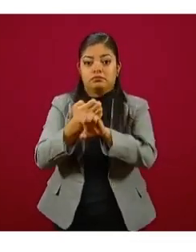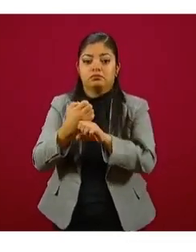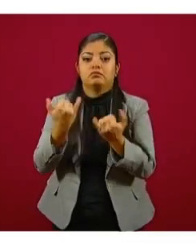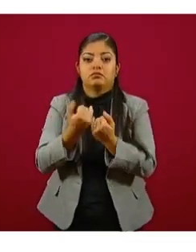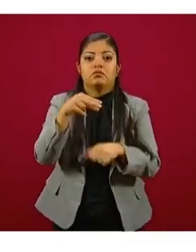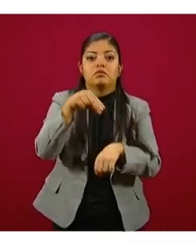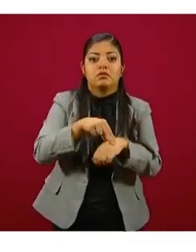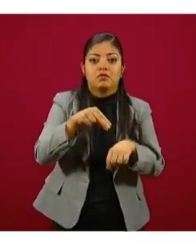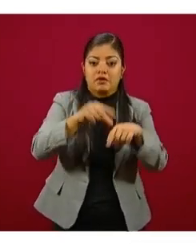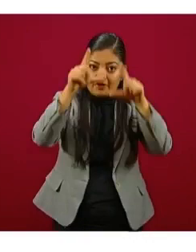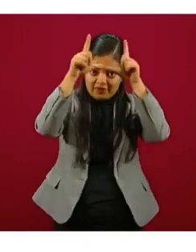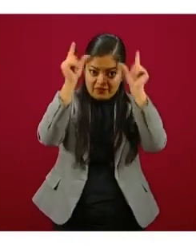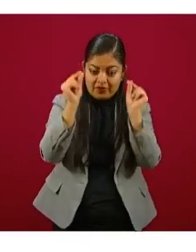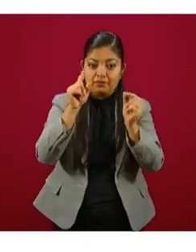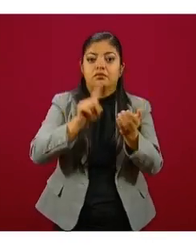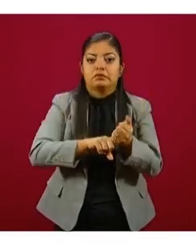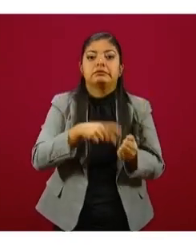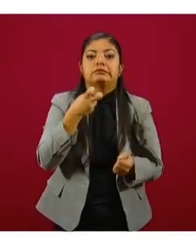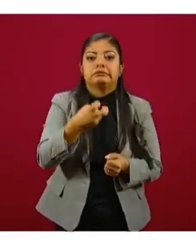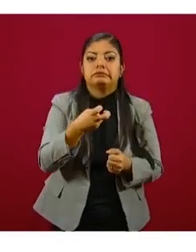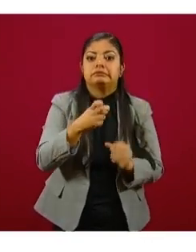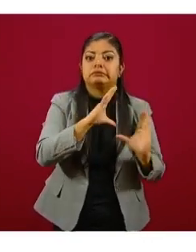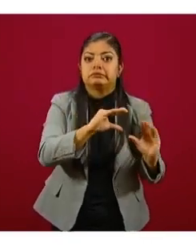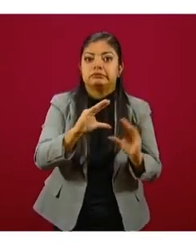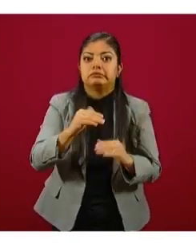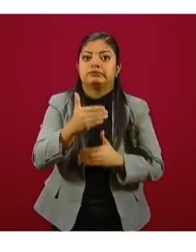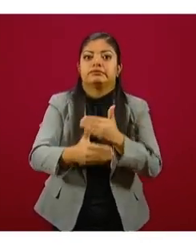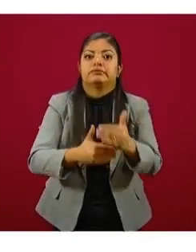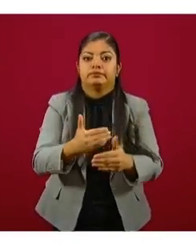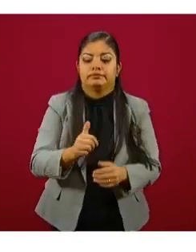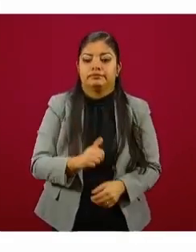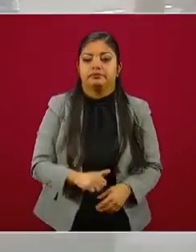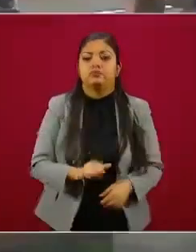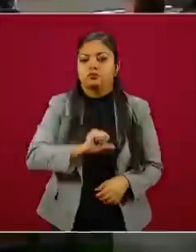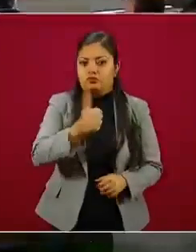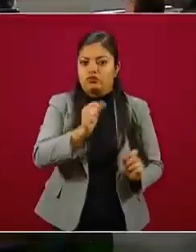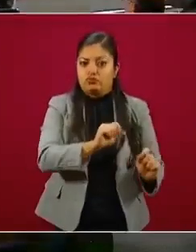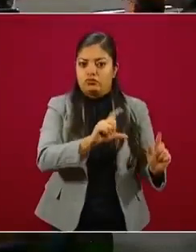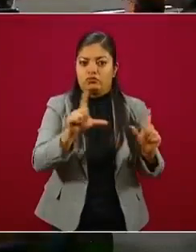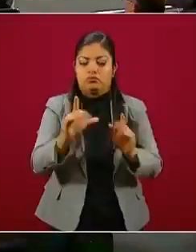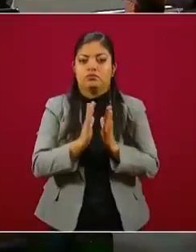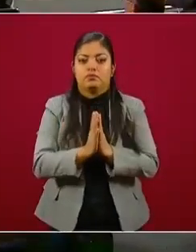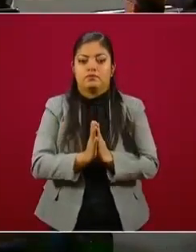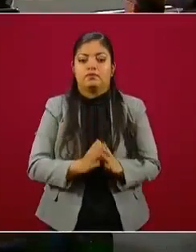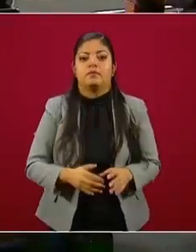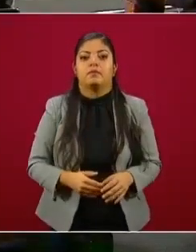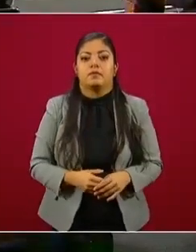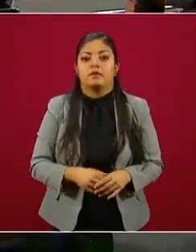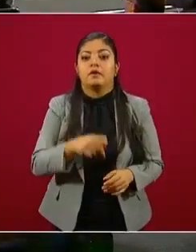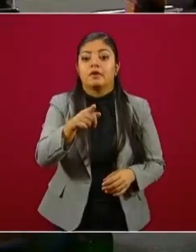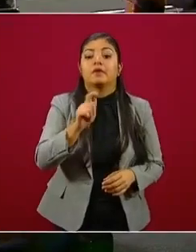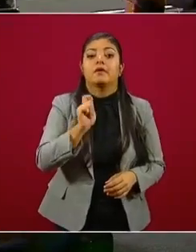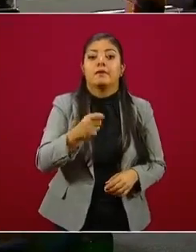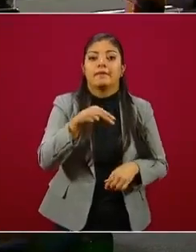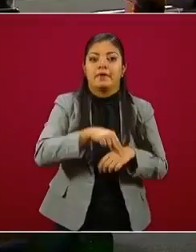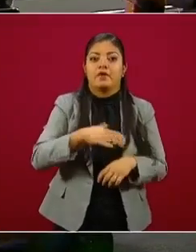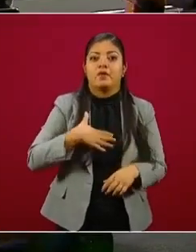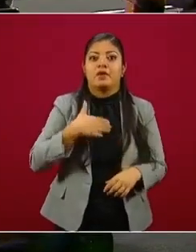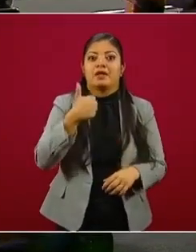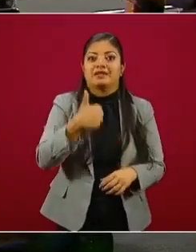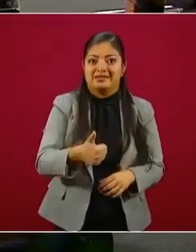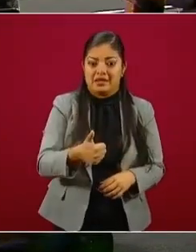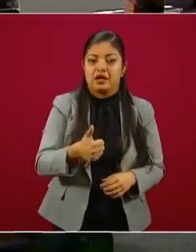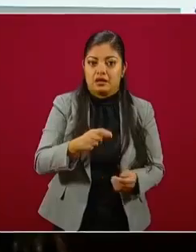como enfermería, que son los avances que se han tenido. La siguiente, por favor. Estos son los médicos del bienestar capacitados y cada